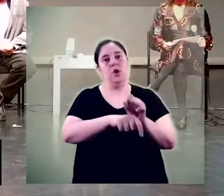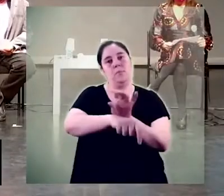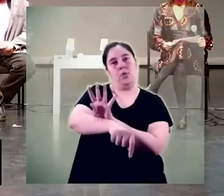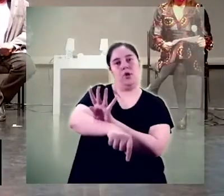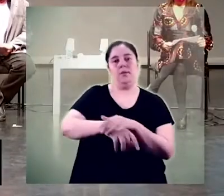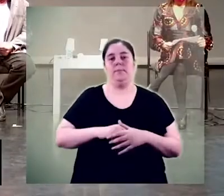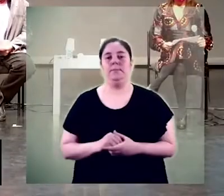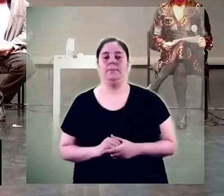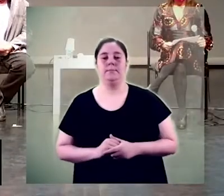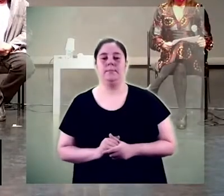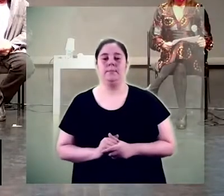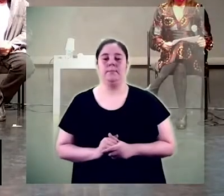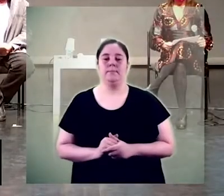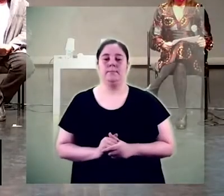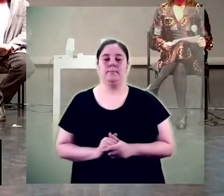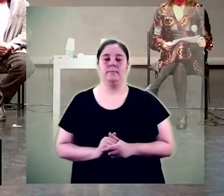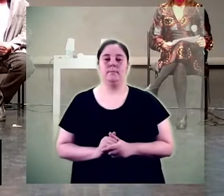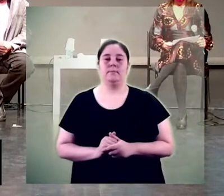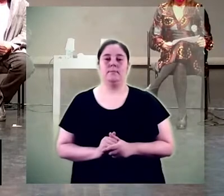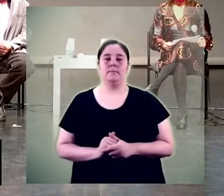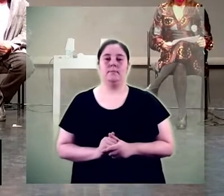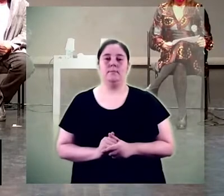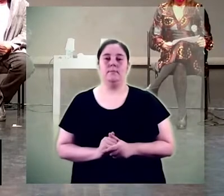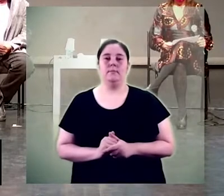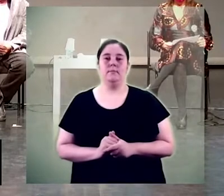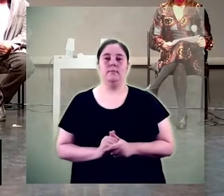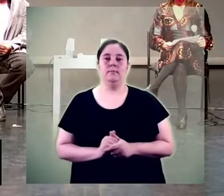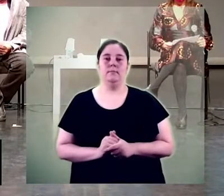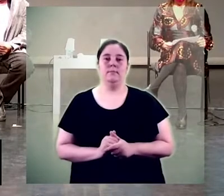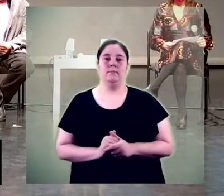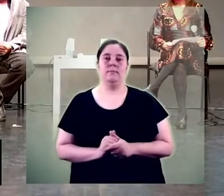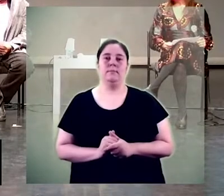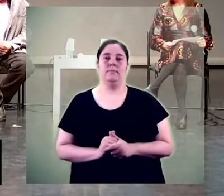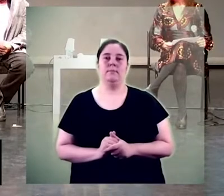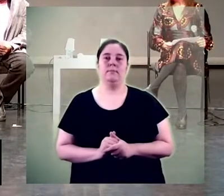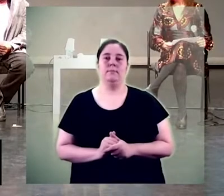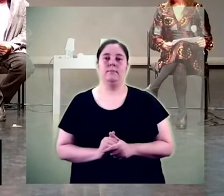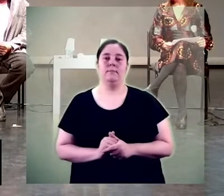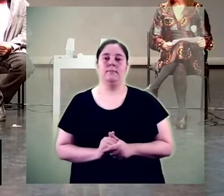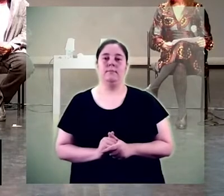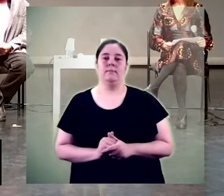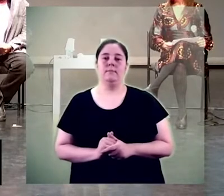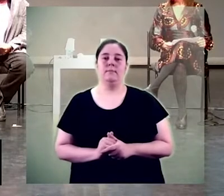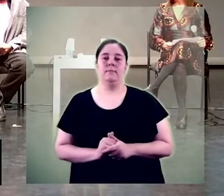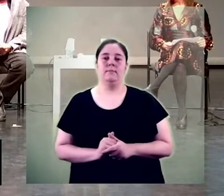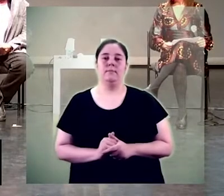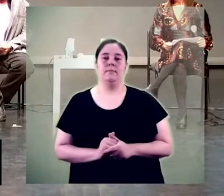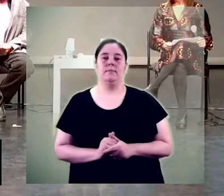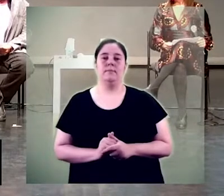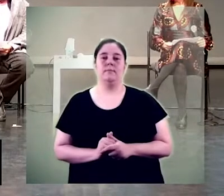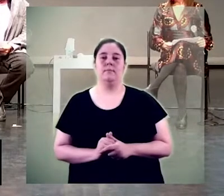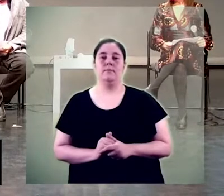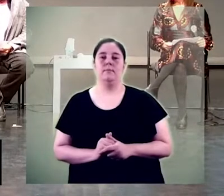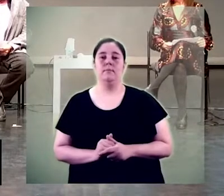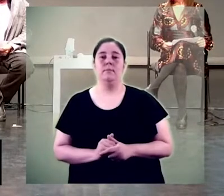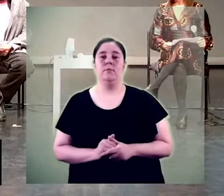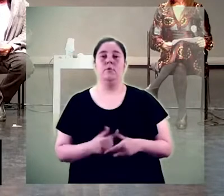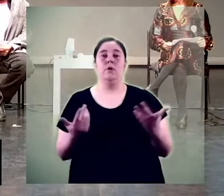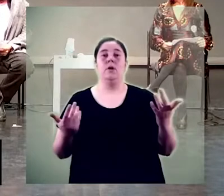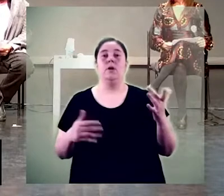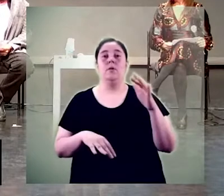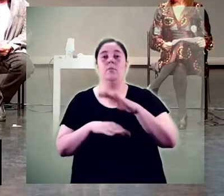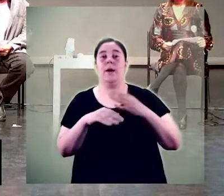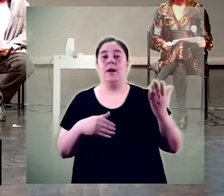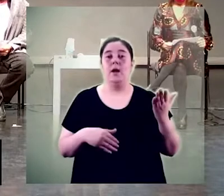Entonces os voy a contar un poquito la única forma que encontré para presentaros desde la